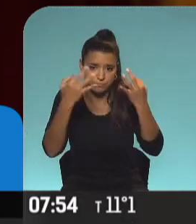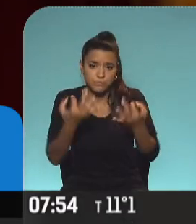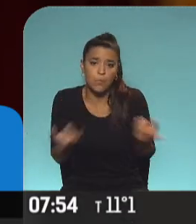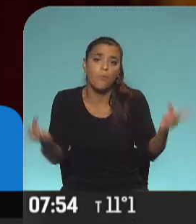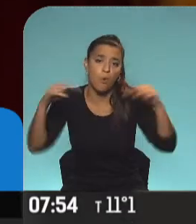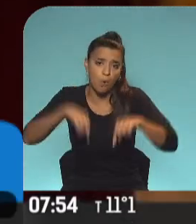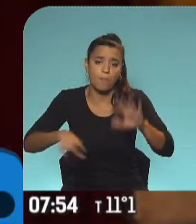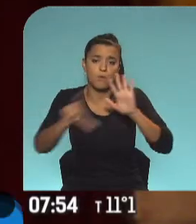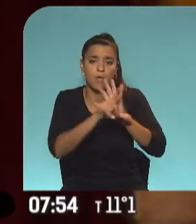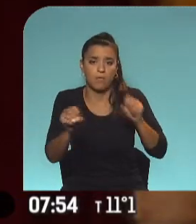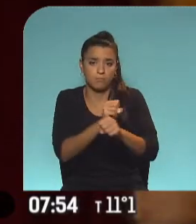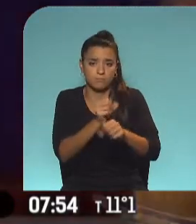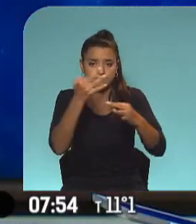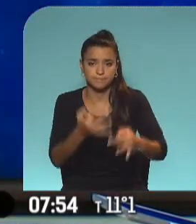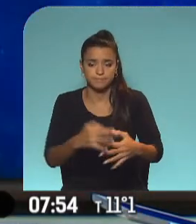vamos a aprobar esta ley.